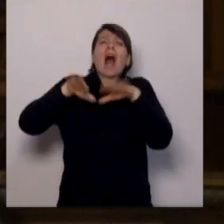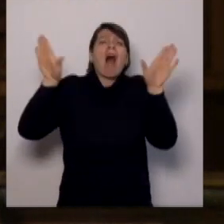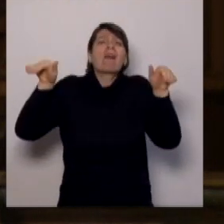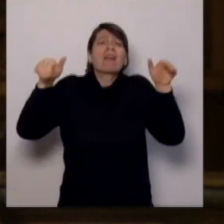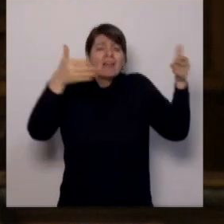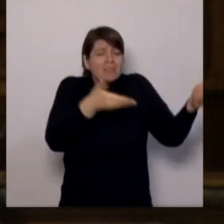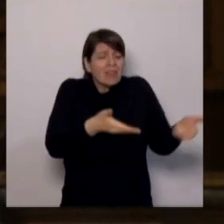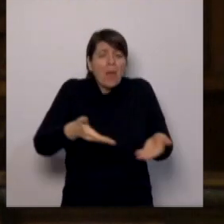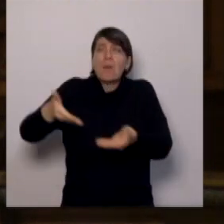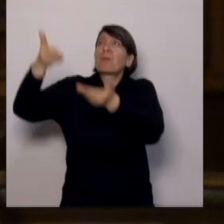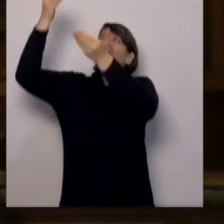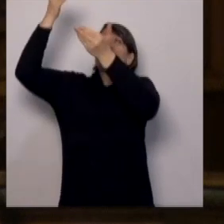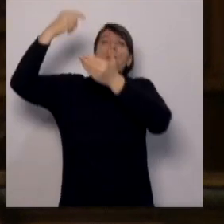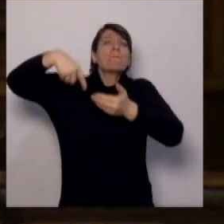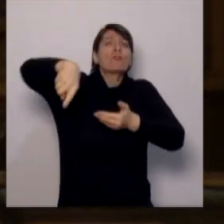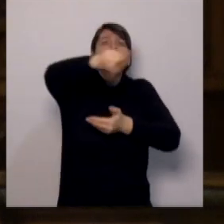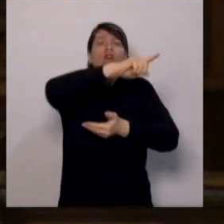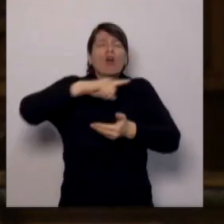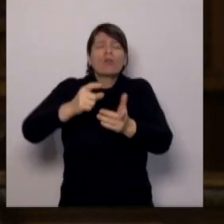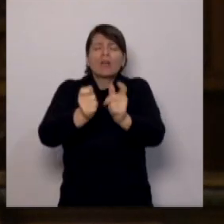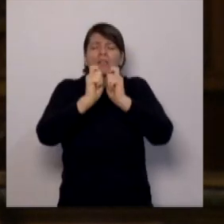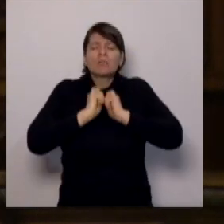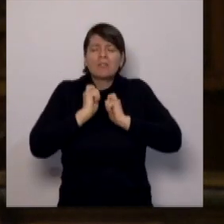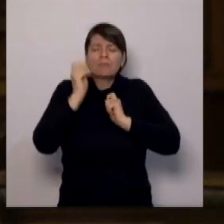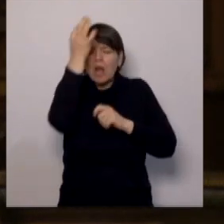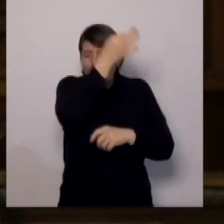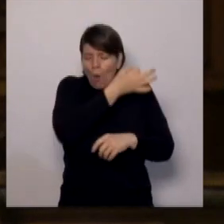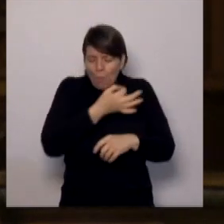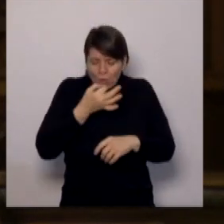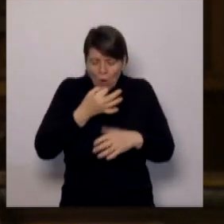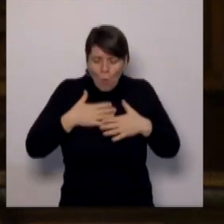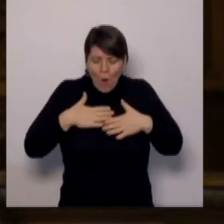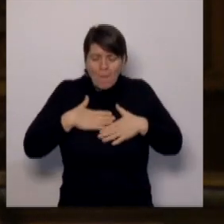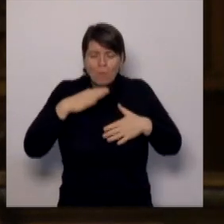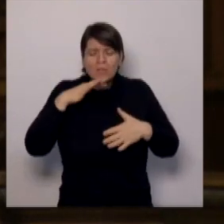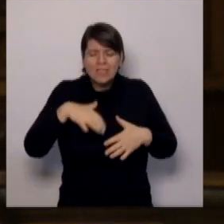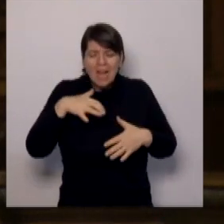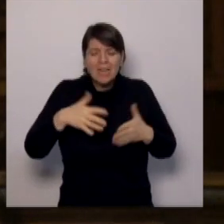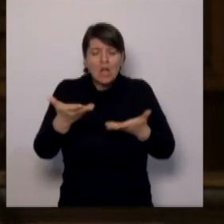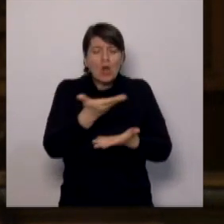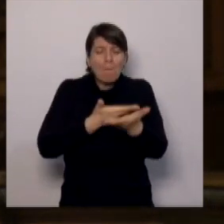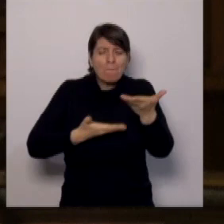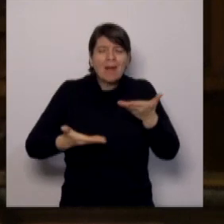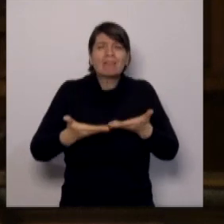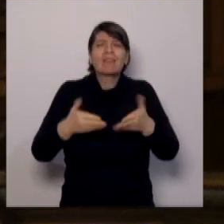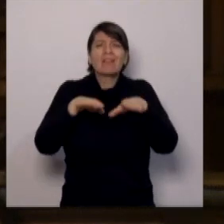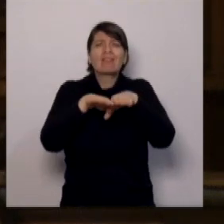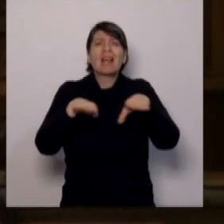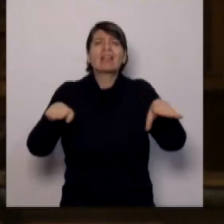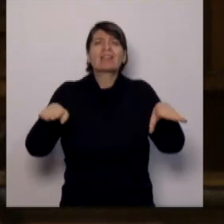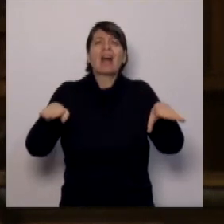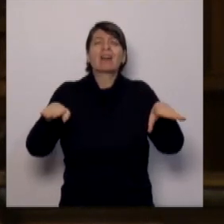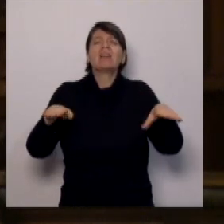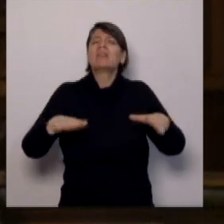que cuantos recibimos el cuerpo y la sangre de tu Hijo al participar aquí de este altar,